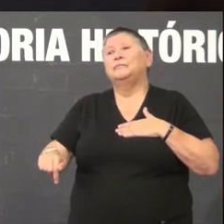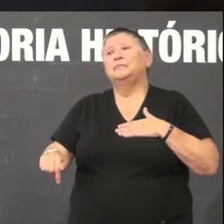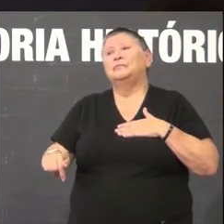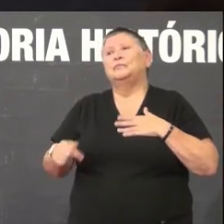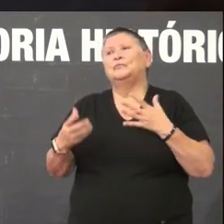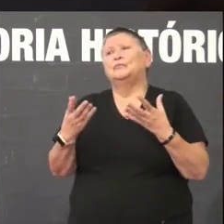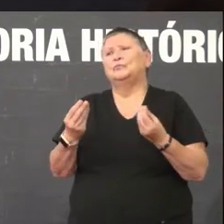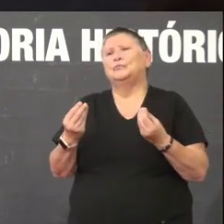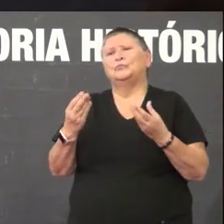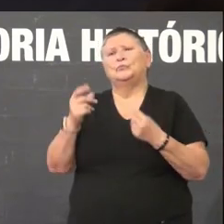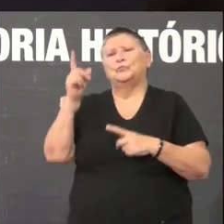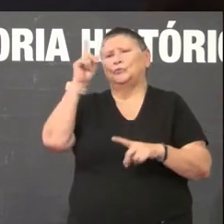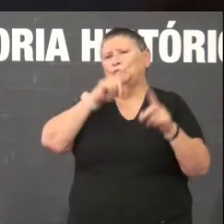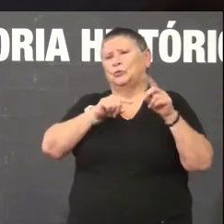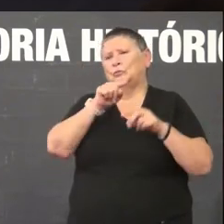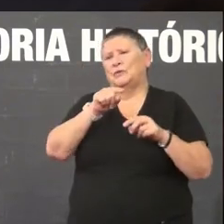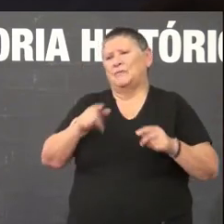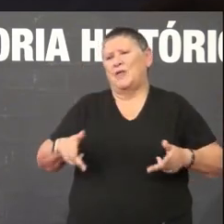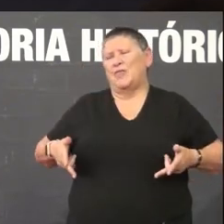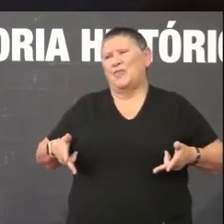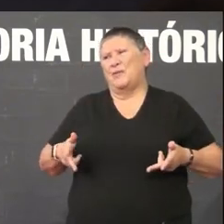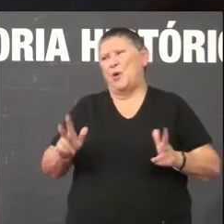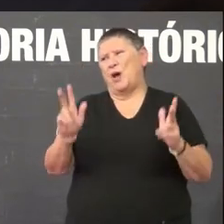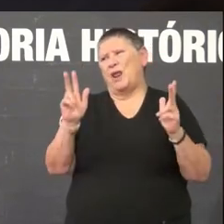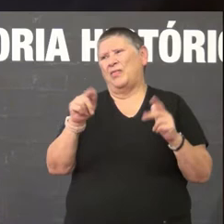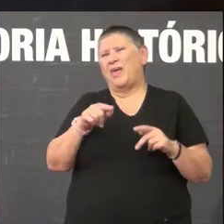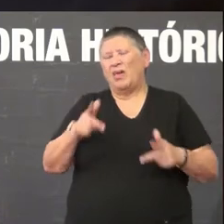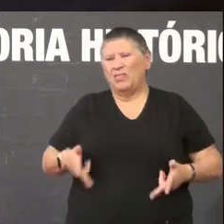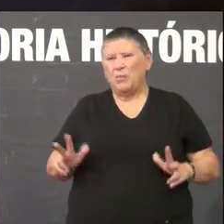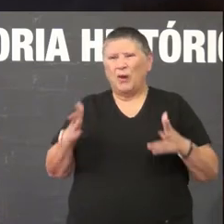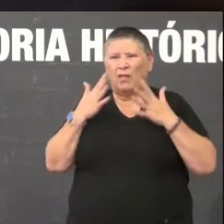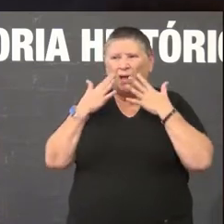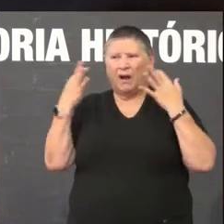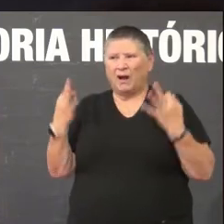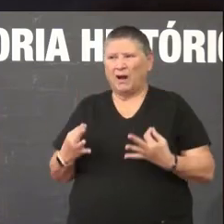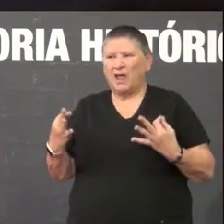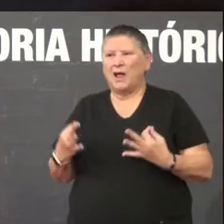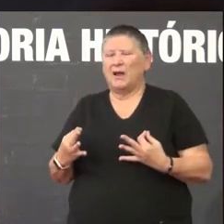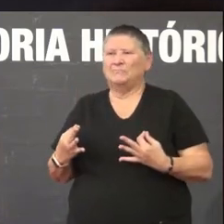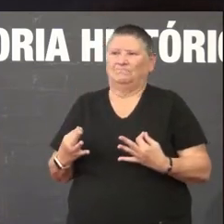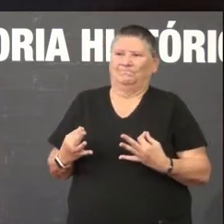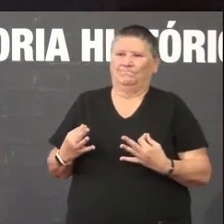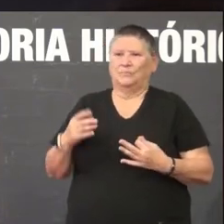moitos problemas esta democracia para ser unha democracia real.